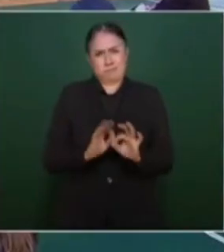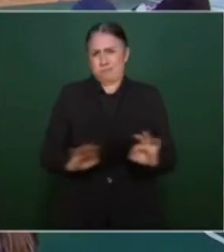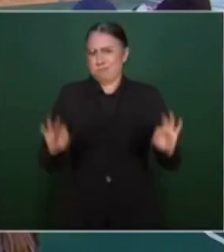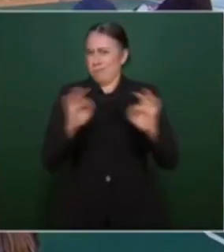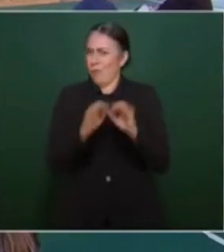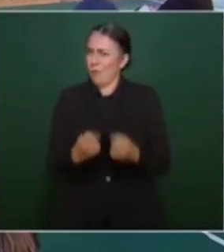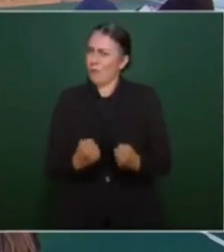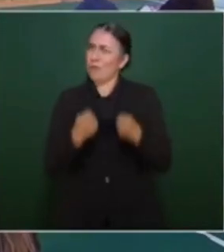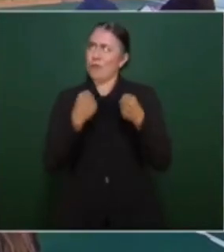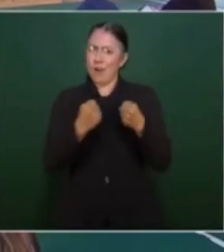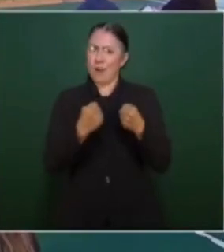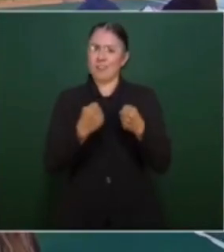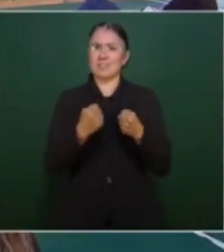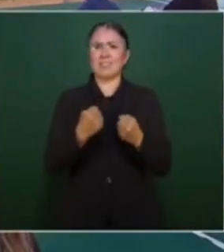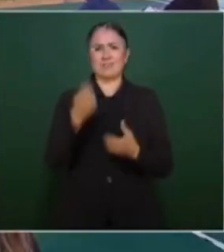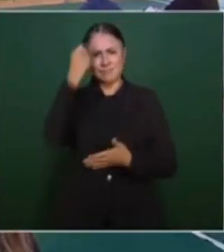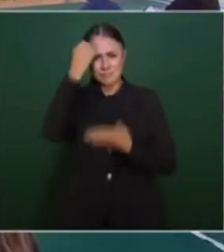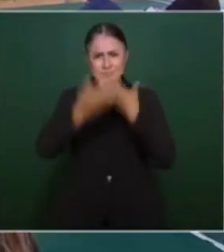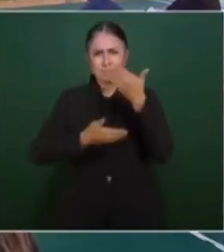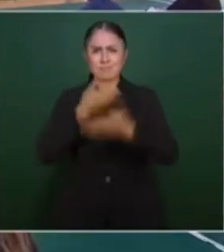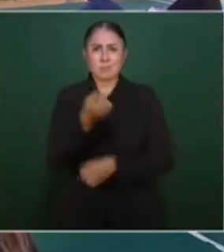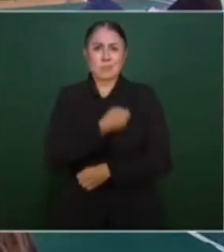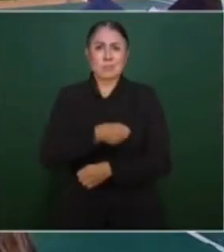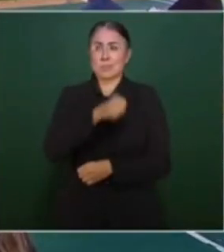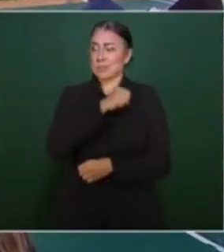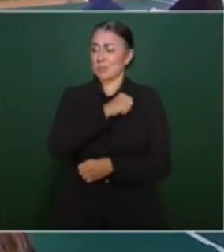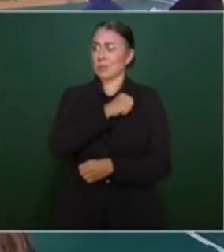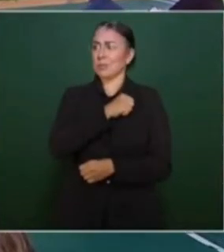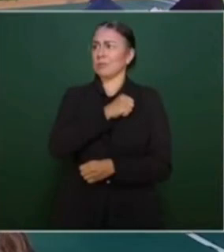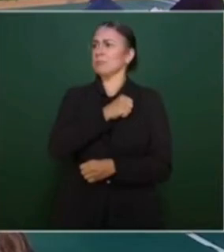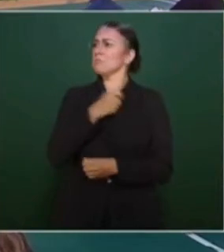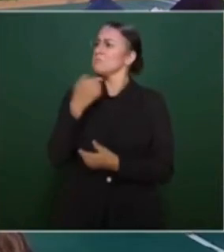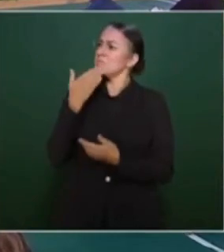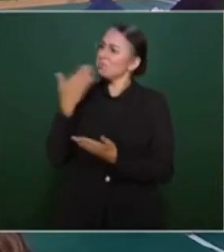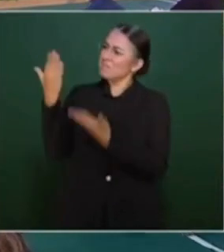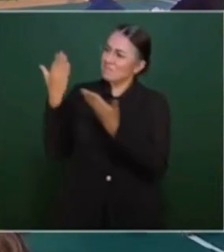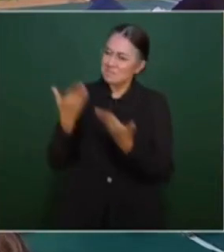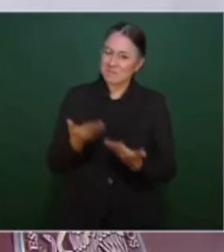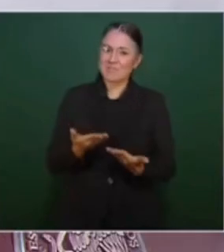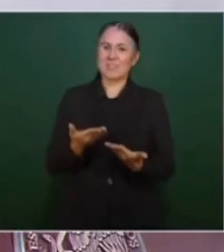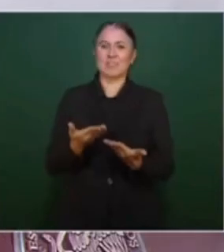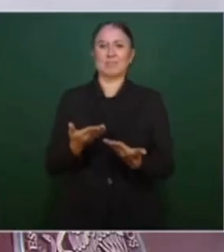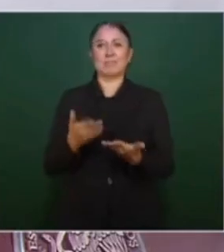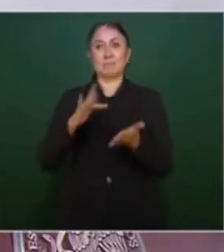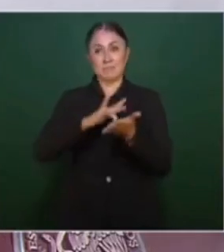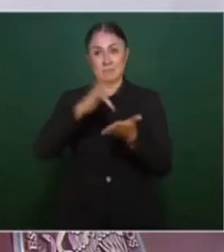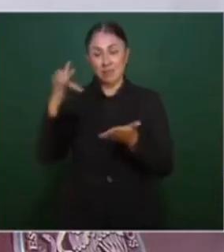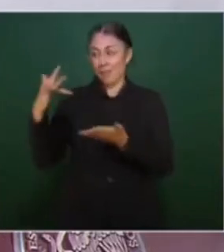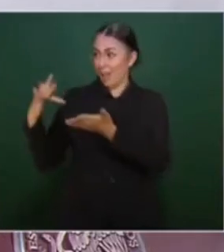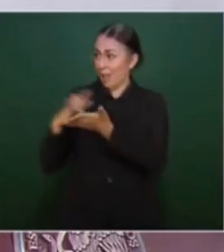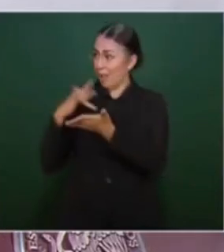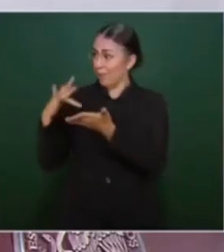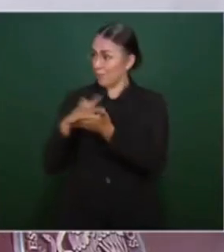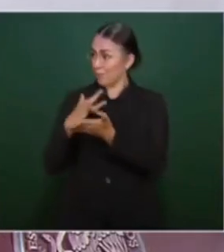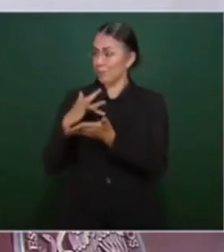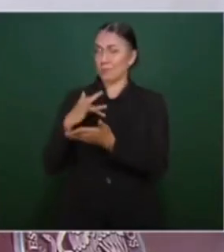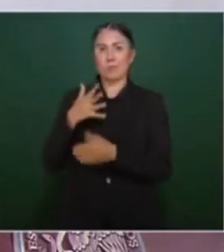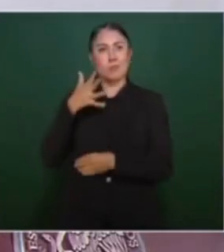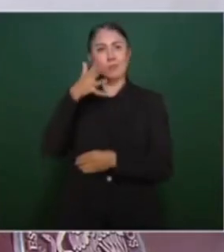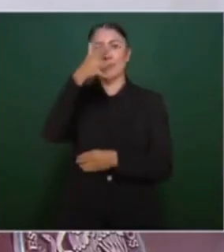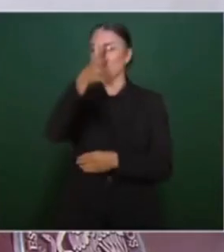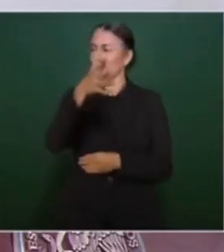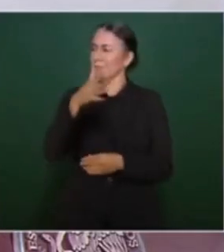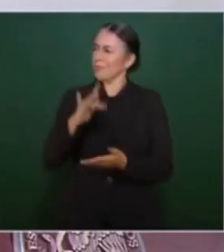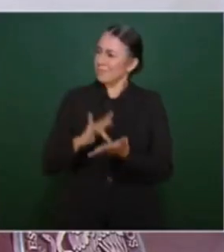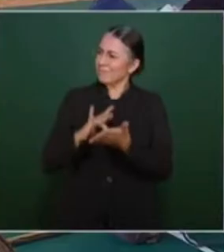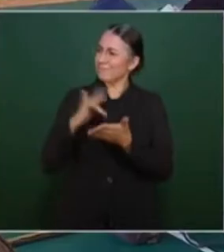salud. Sea usted bienvenido nuevamente y agradeceremos el apoyo que nos da y el apoyo que nos brinda en un futuro. Muchas gracias,